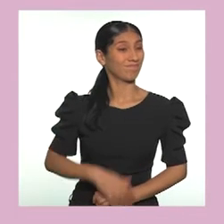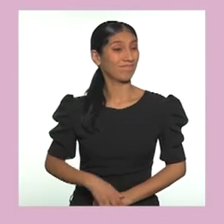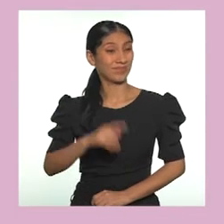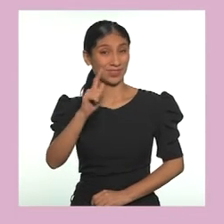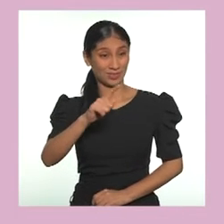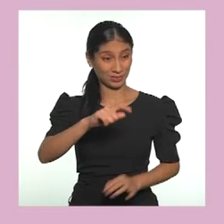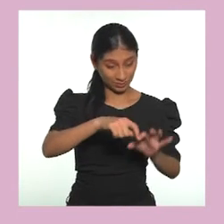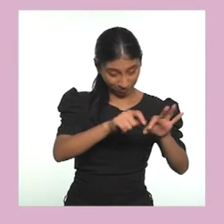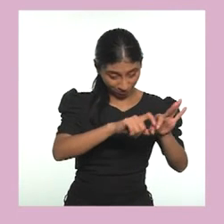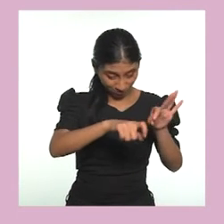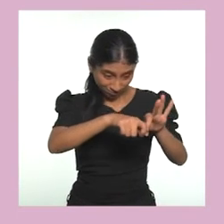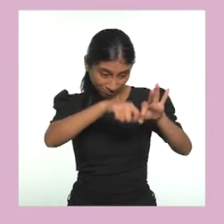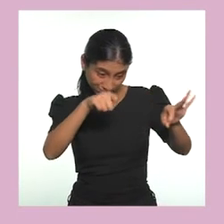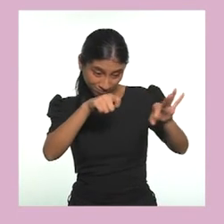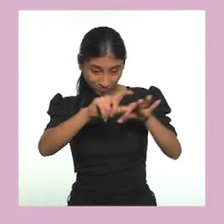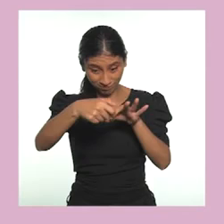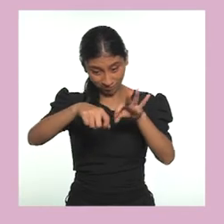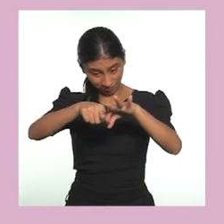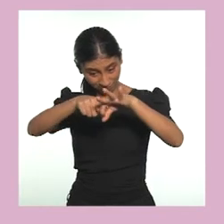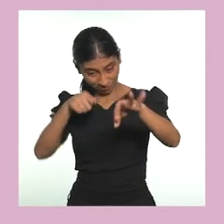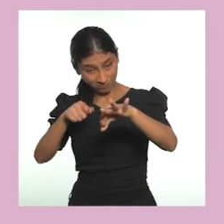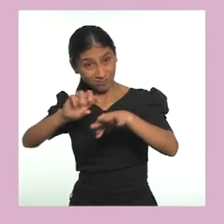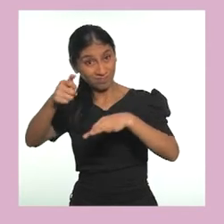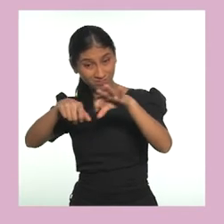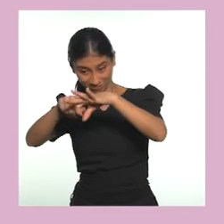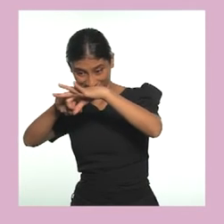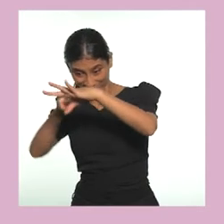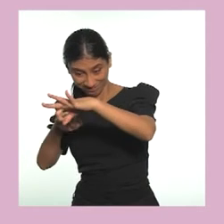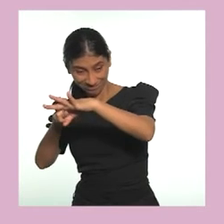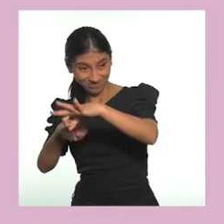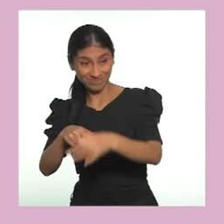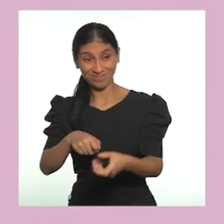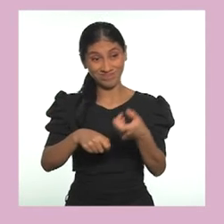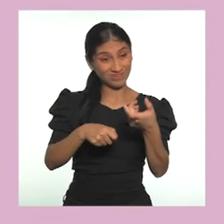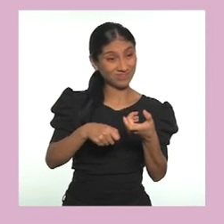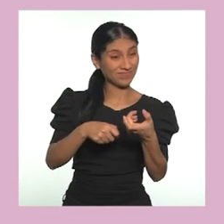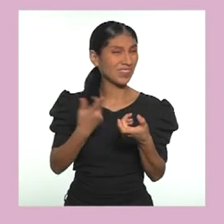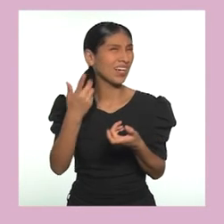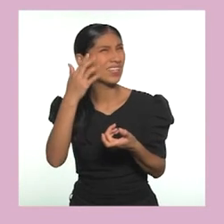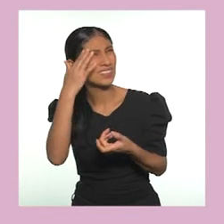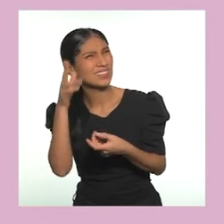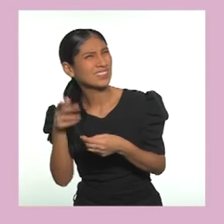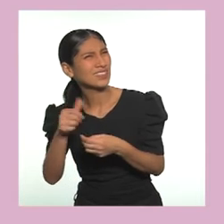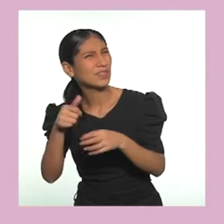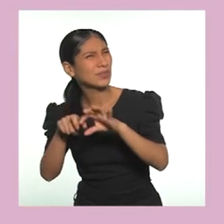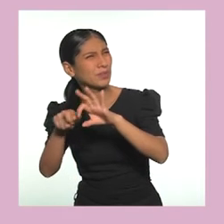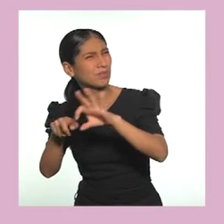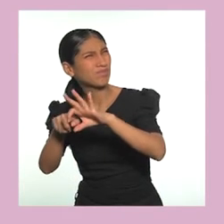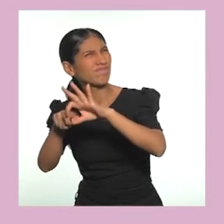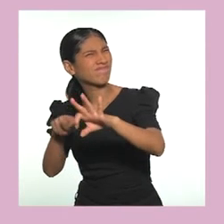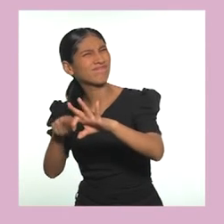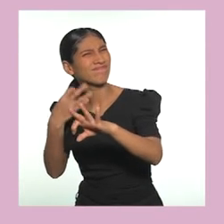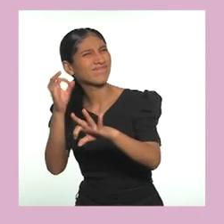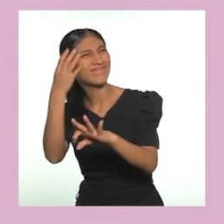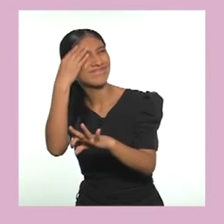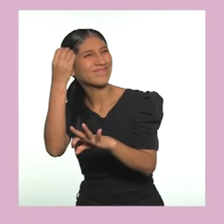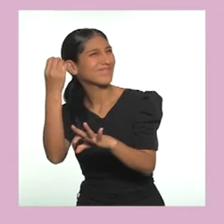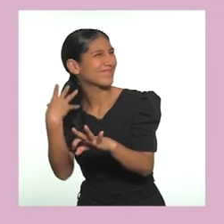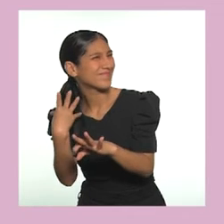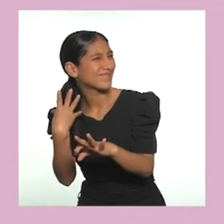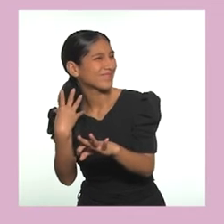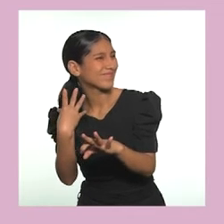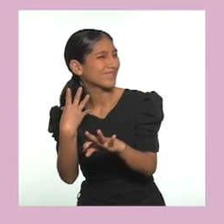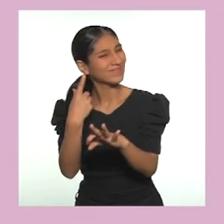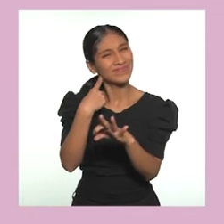Ya está. Un atado de tomillo, un atado de orégano y un atado de... ¡Ay! Siempre